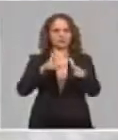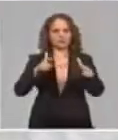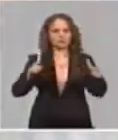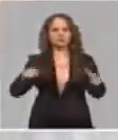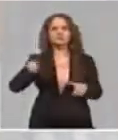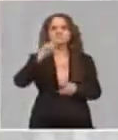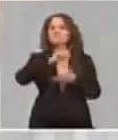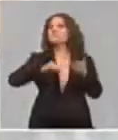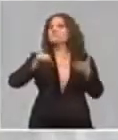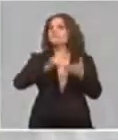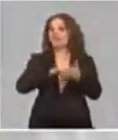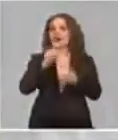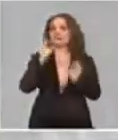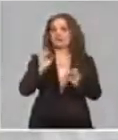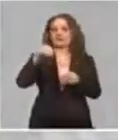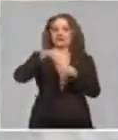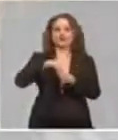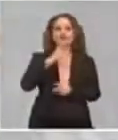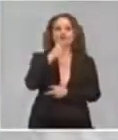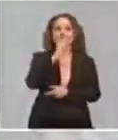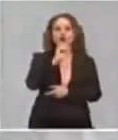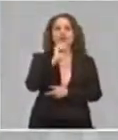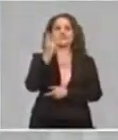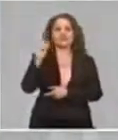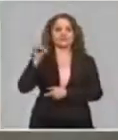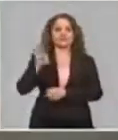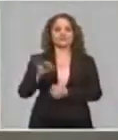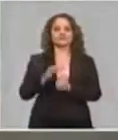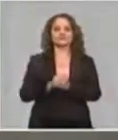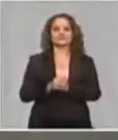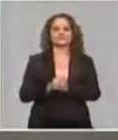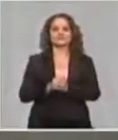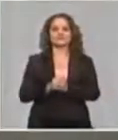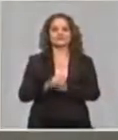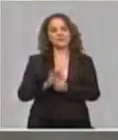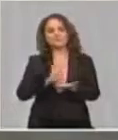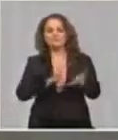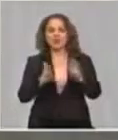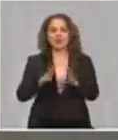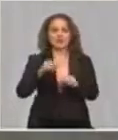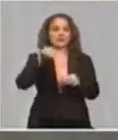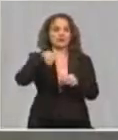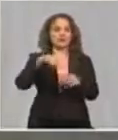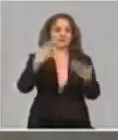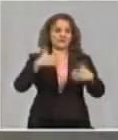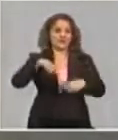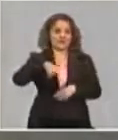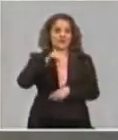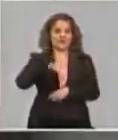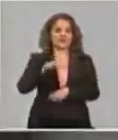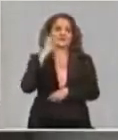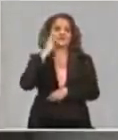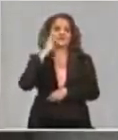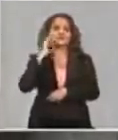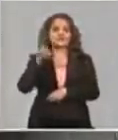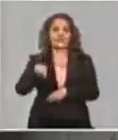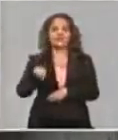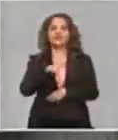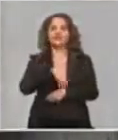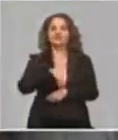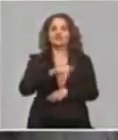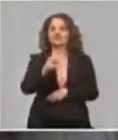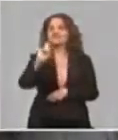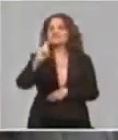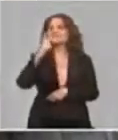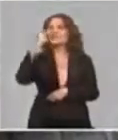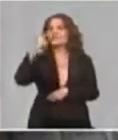de lo previsto para el 2020. Por estos días, la industria, ubicada en el municipio de Tahuasco, también elabora, por segunda vez